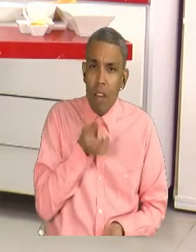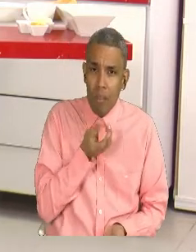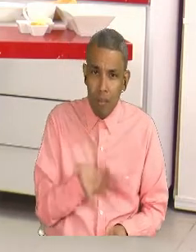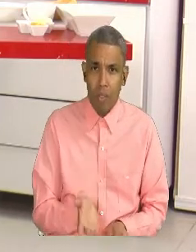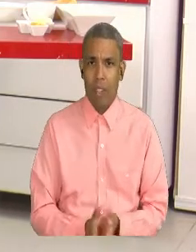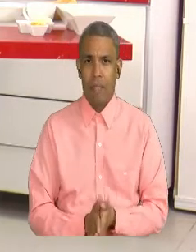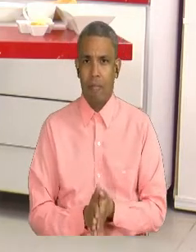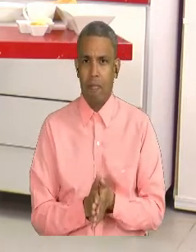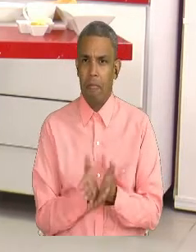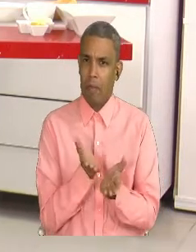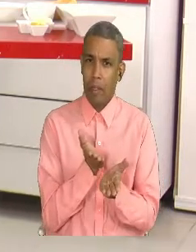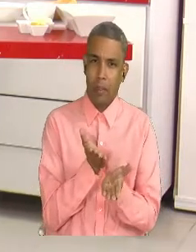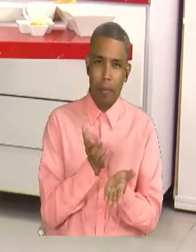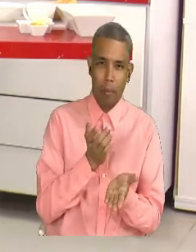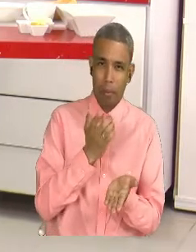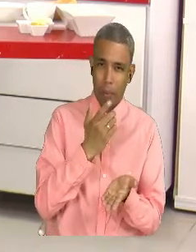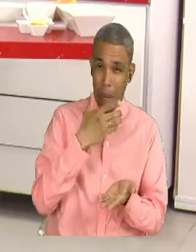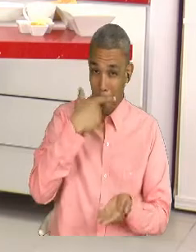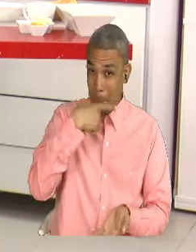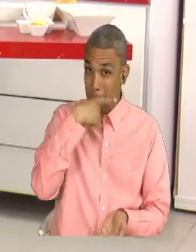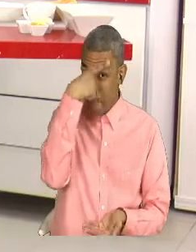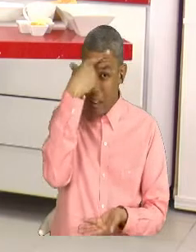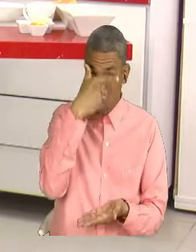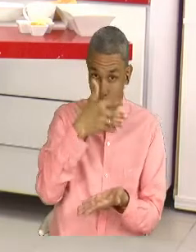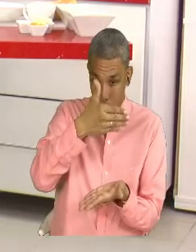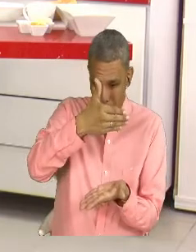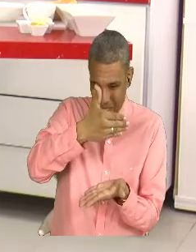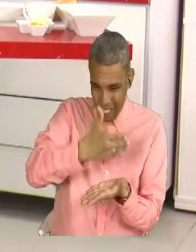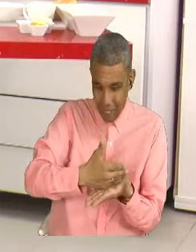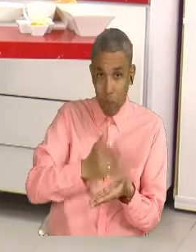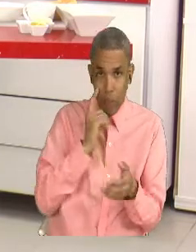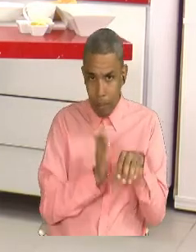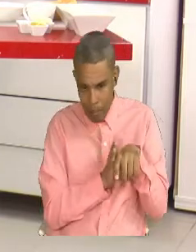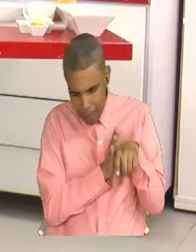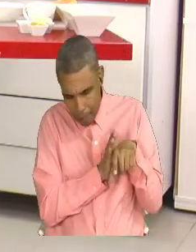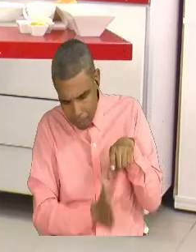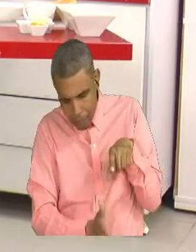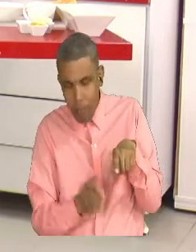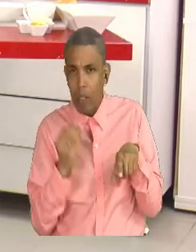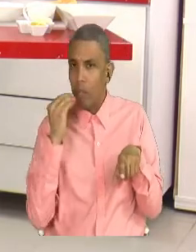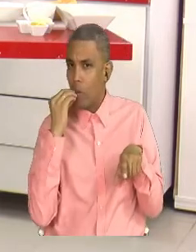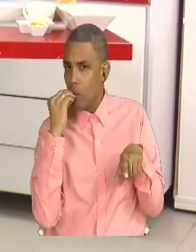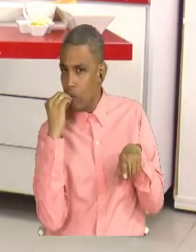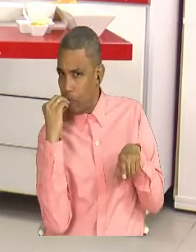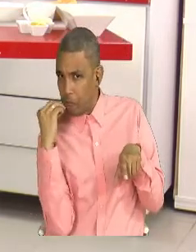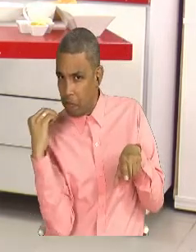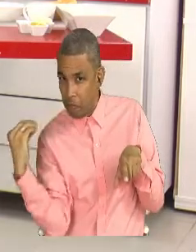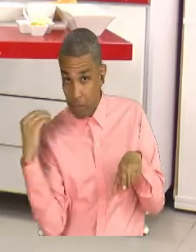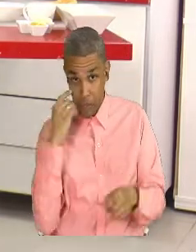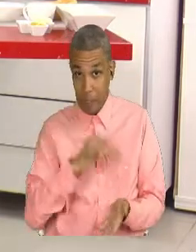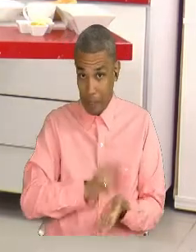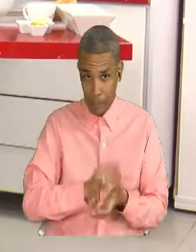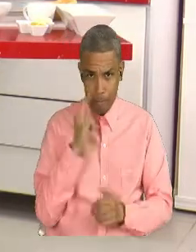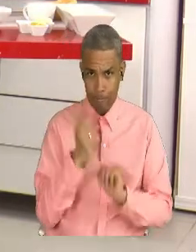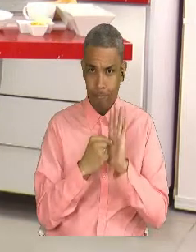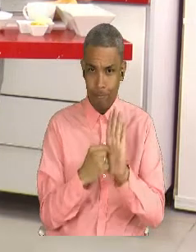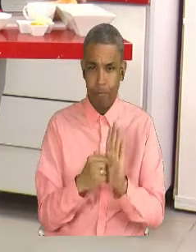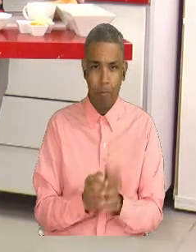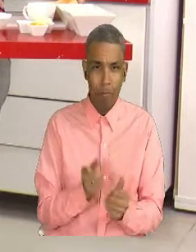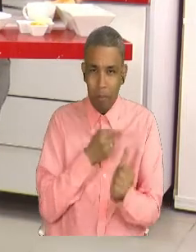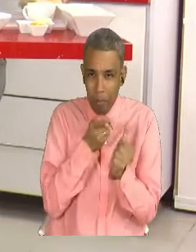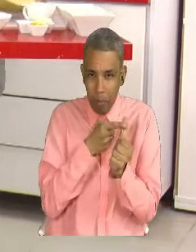cilantro. Okay. Entonces va a ser unos contrastes de sabores muy chéveres. Perfecto. Lo primero que hacemos es el camarón. Y acá vale. tenemos los